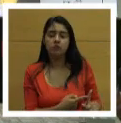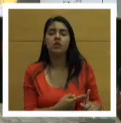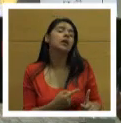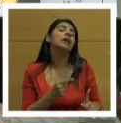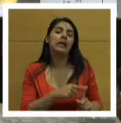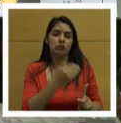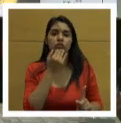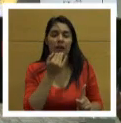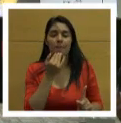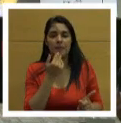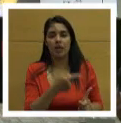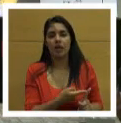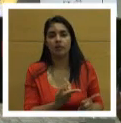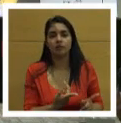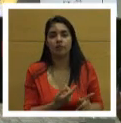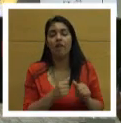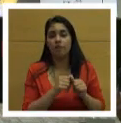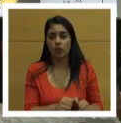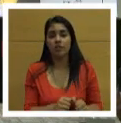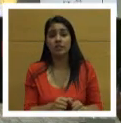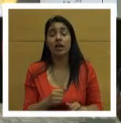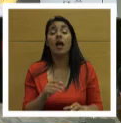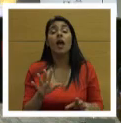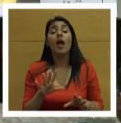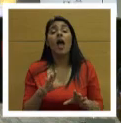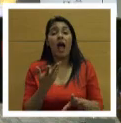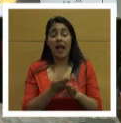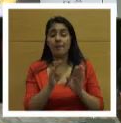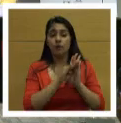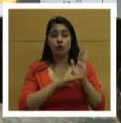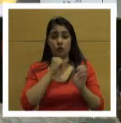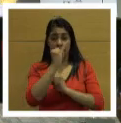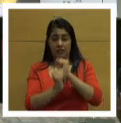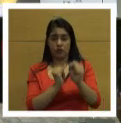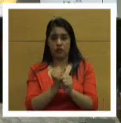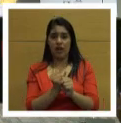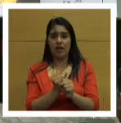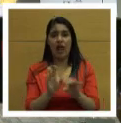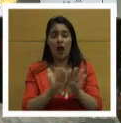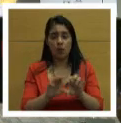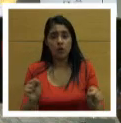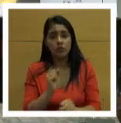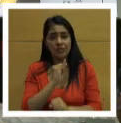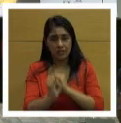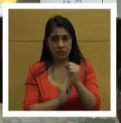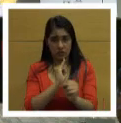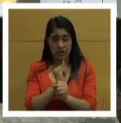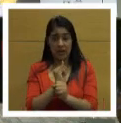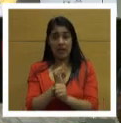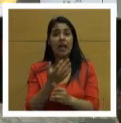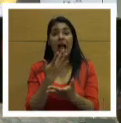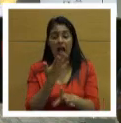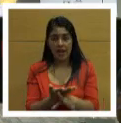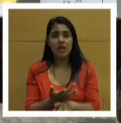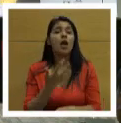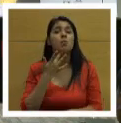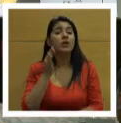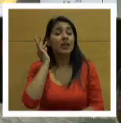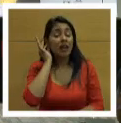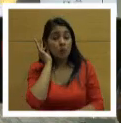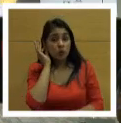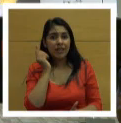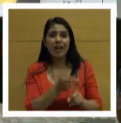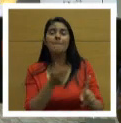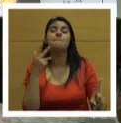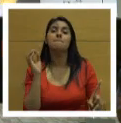por los protocolos internacionales, por los tratados internacionales, porque de alguna manera la mujer es mucho más, se le